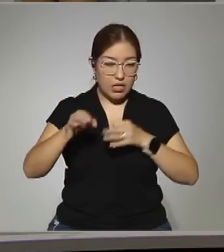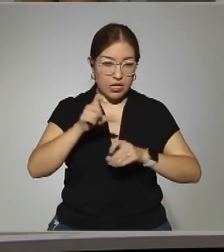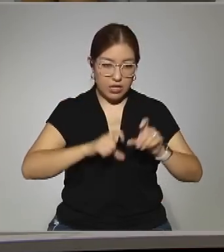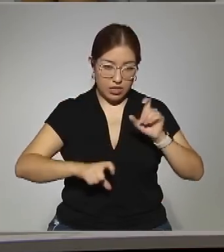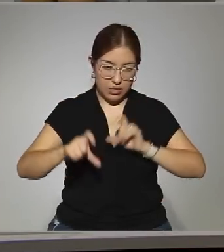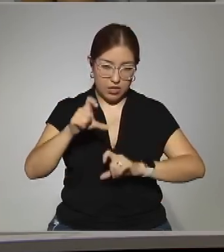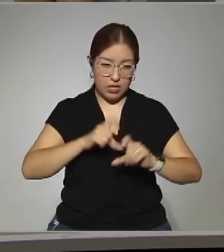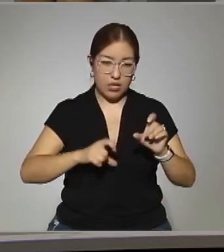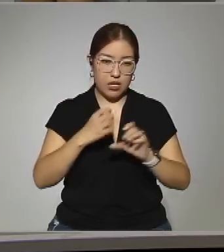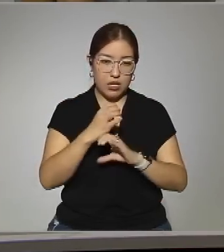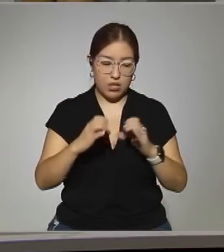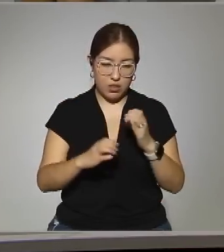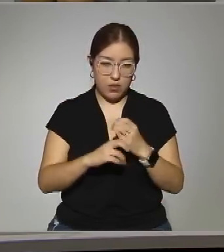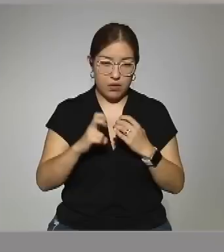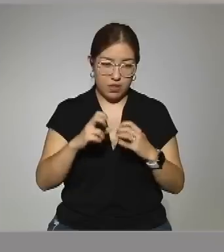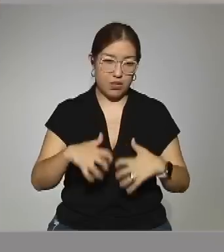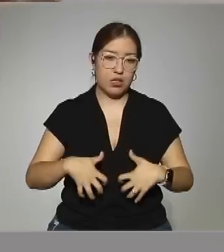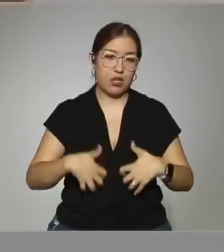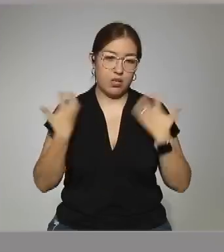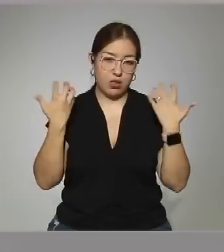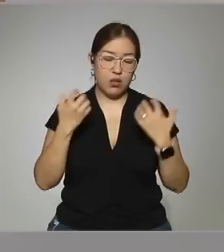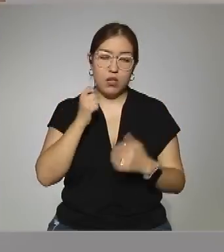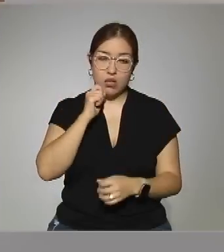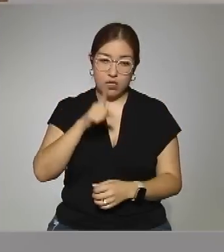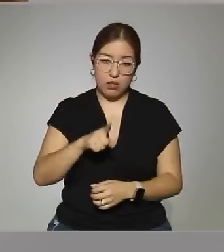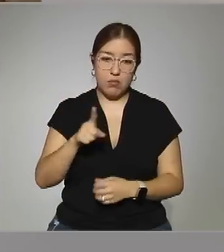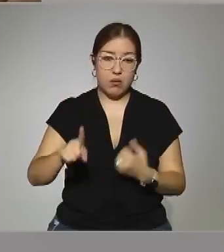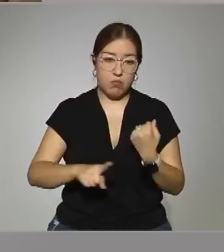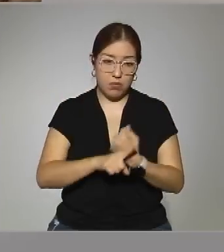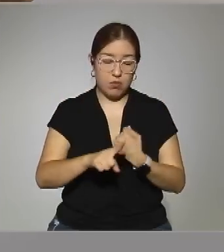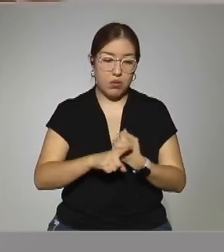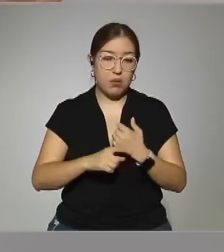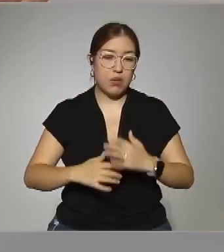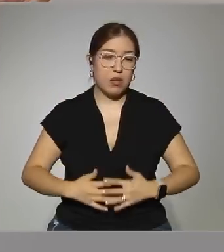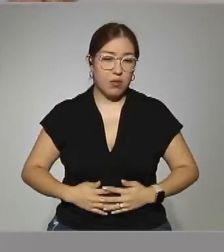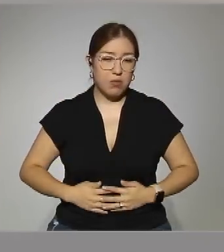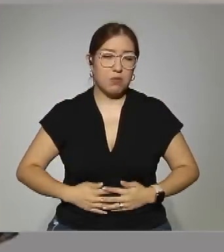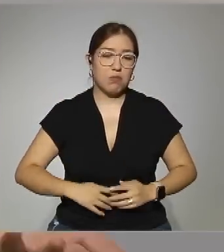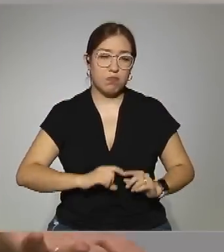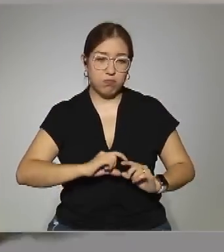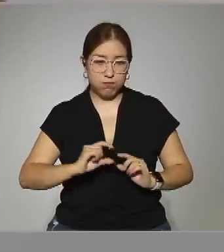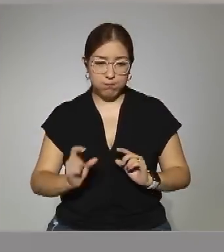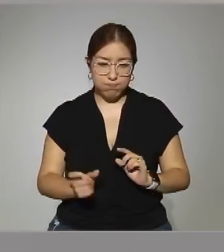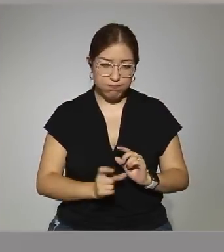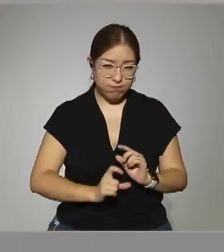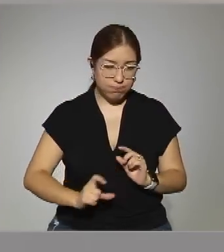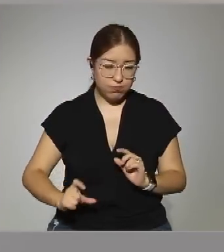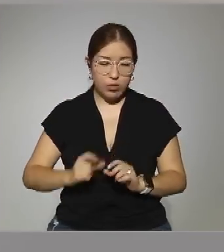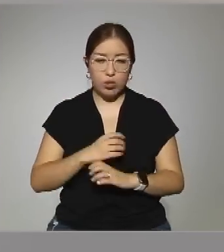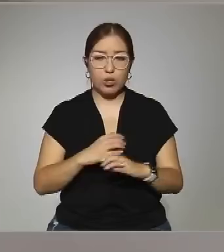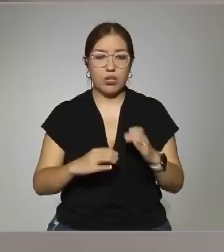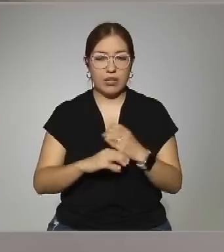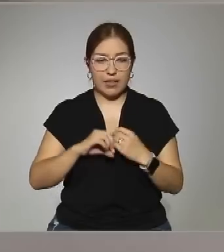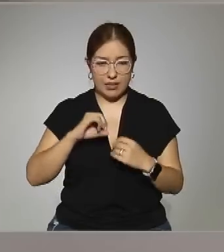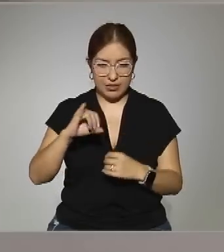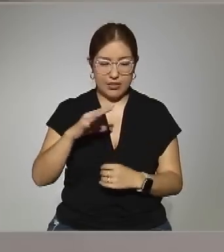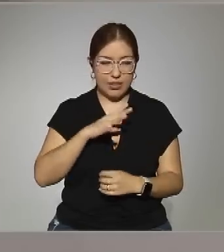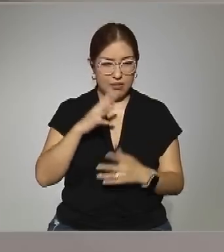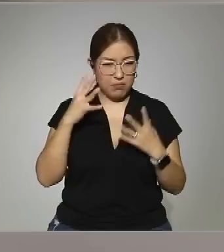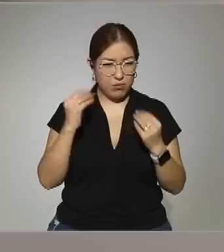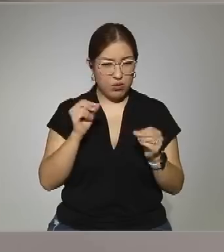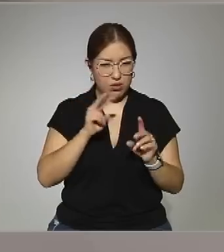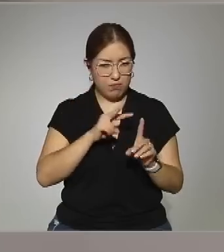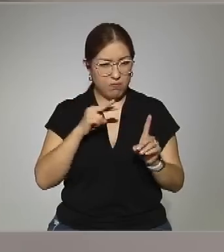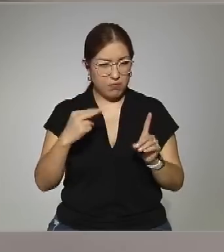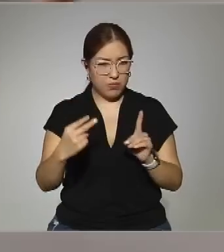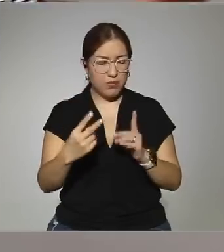incluso enojos. Claro, incluso de problemas intestinales. También. Sí. O sea, habría que verlo desde muchas perspectivas, no